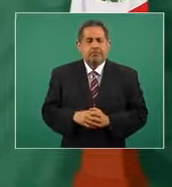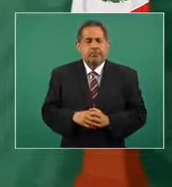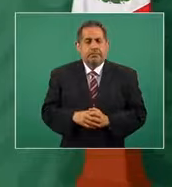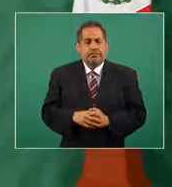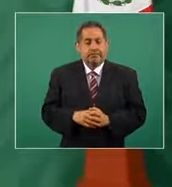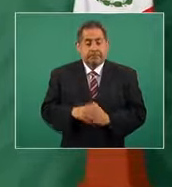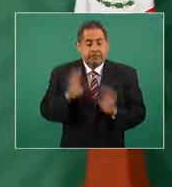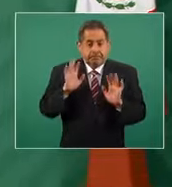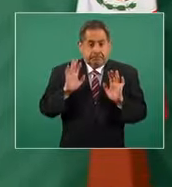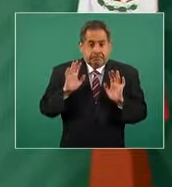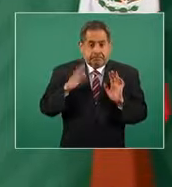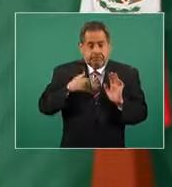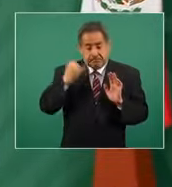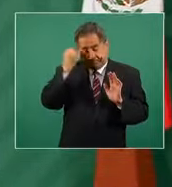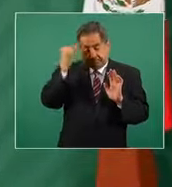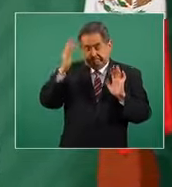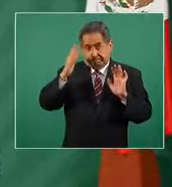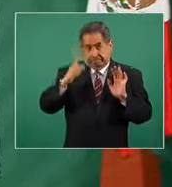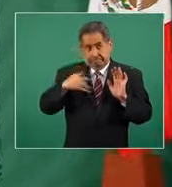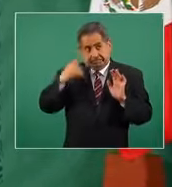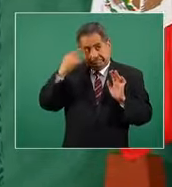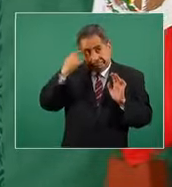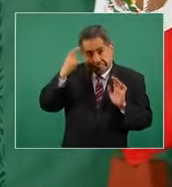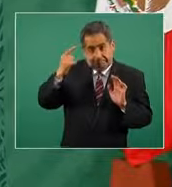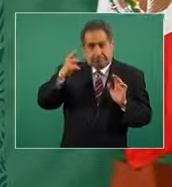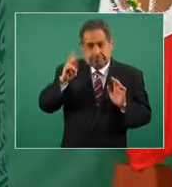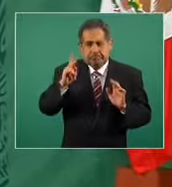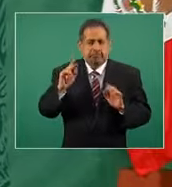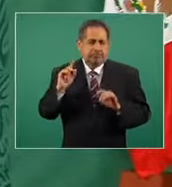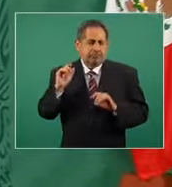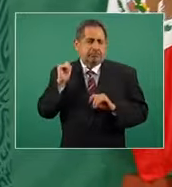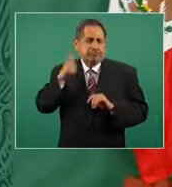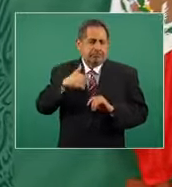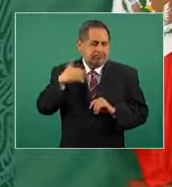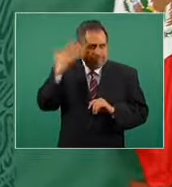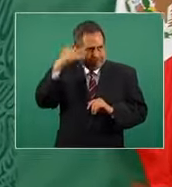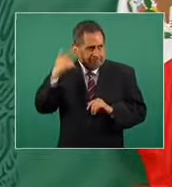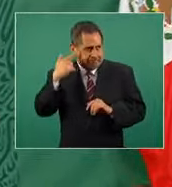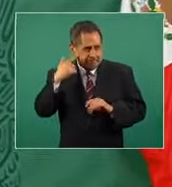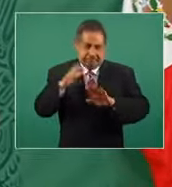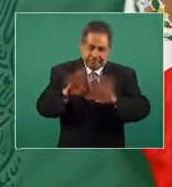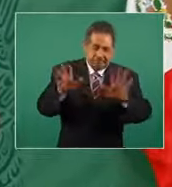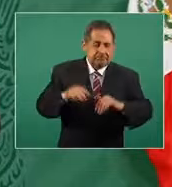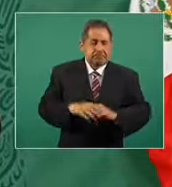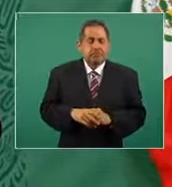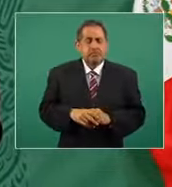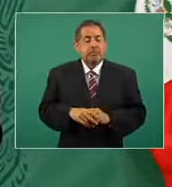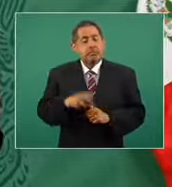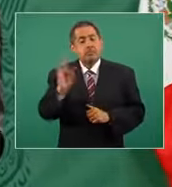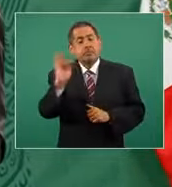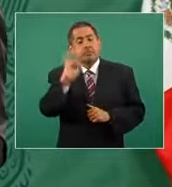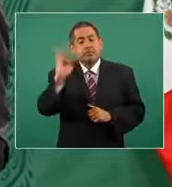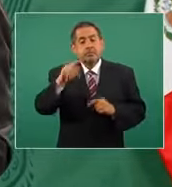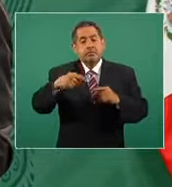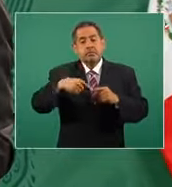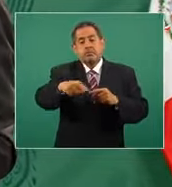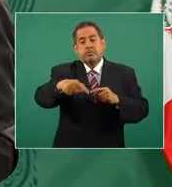ahora sí que hablo al tanteo, pero algo sé sobre estas cosas. Es muy probable de